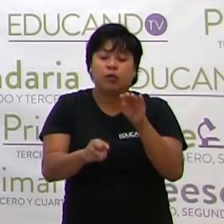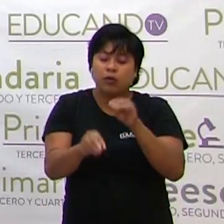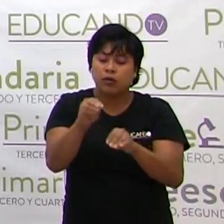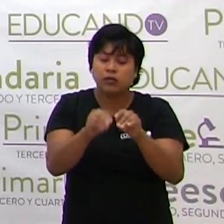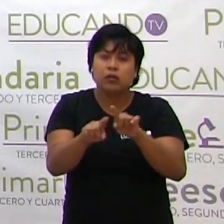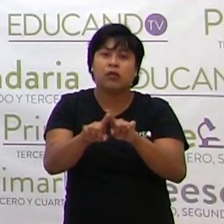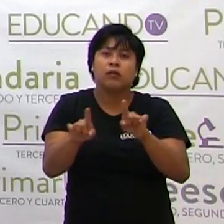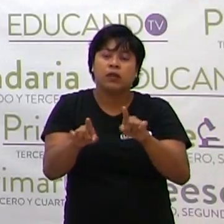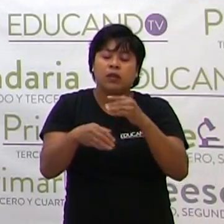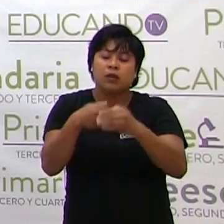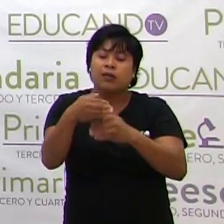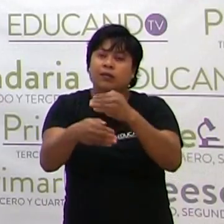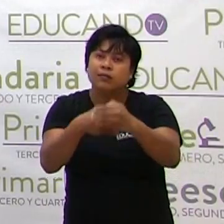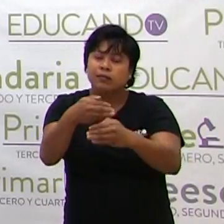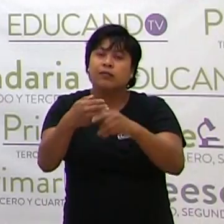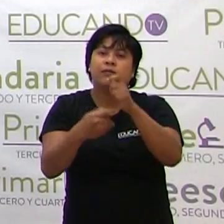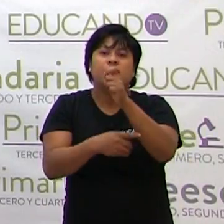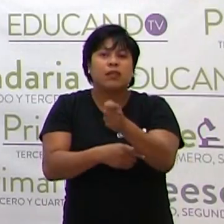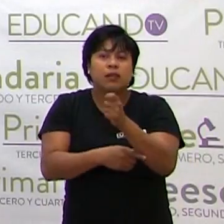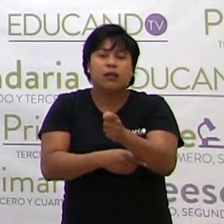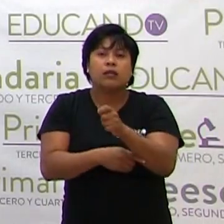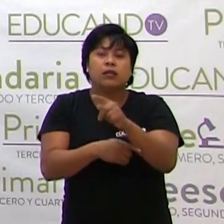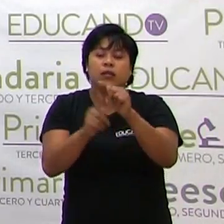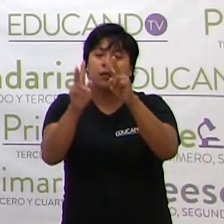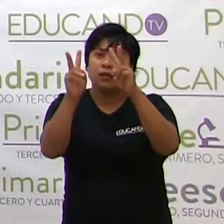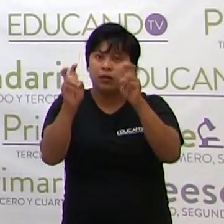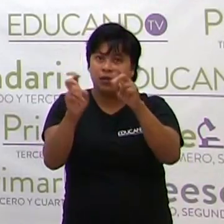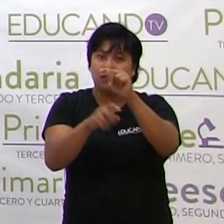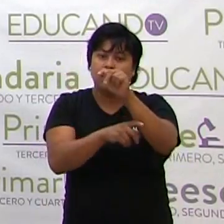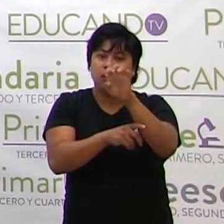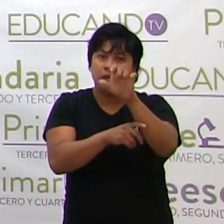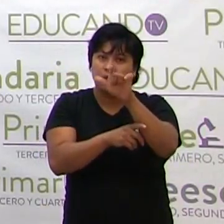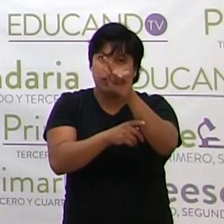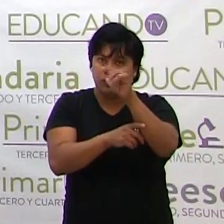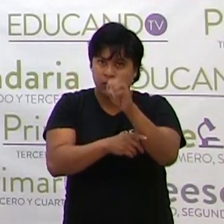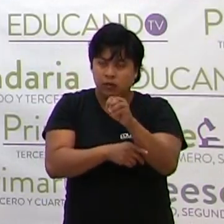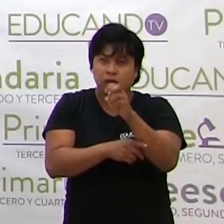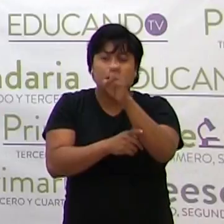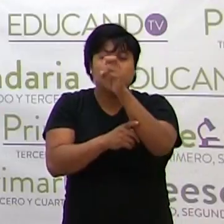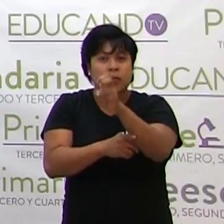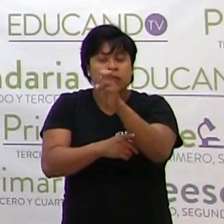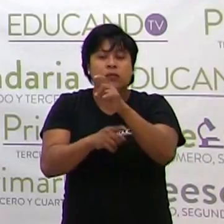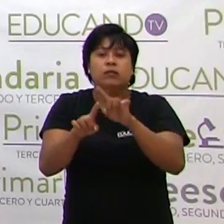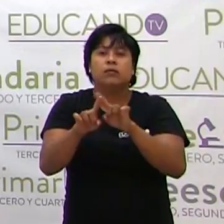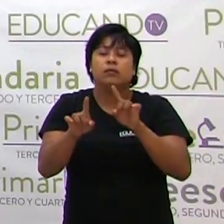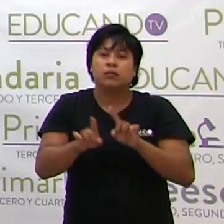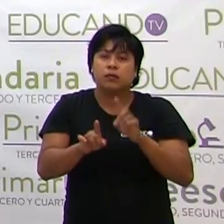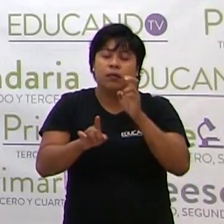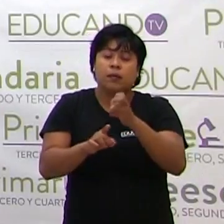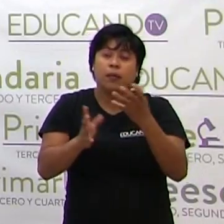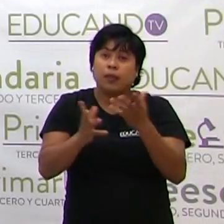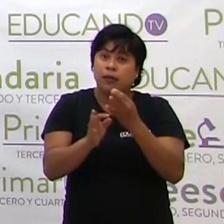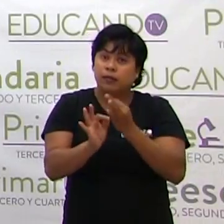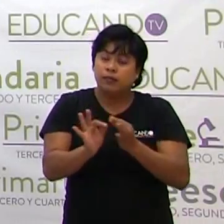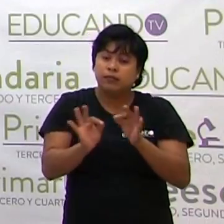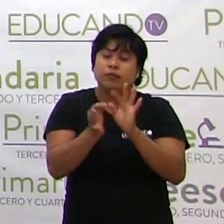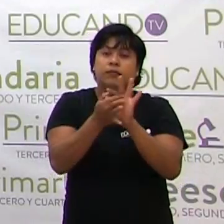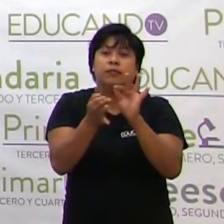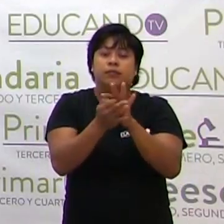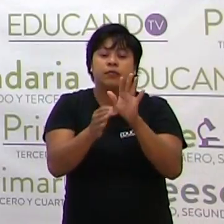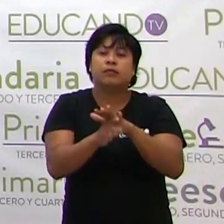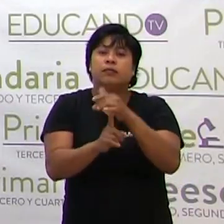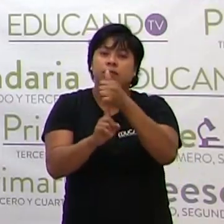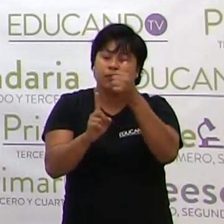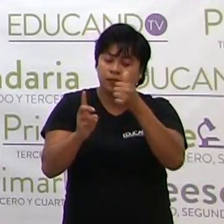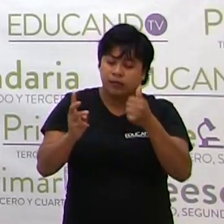por consecuencia lógica lo que son los textos. Es muy importante hacer esta referencia porque cada uno de